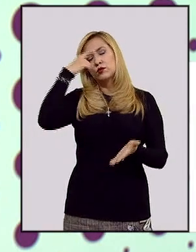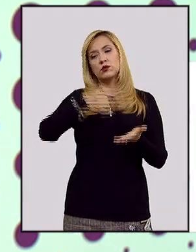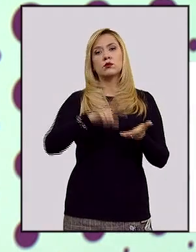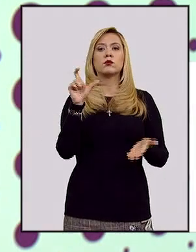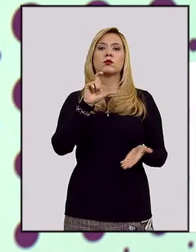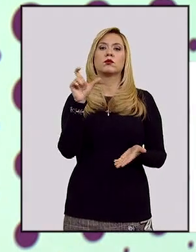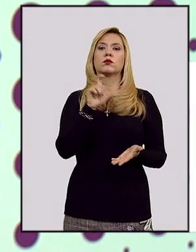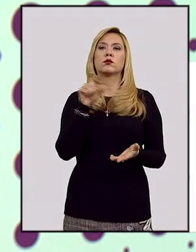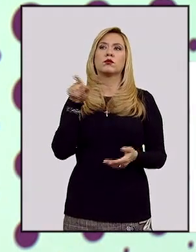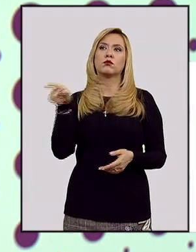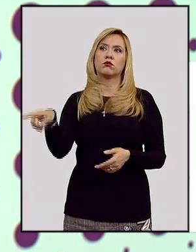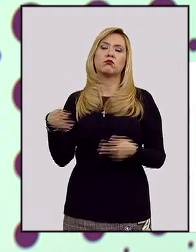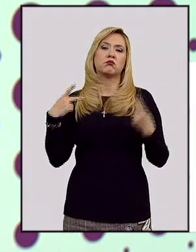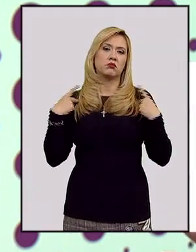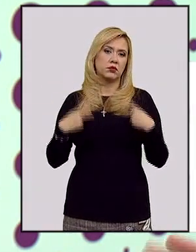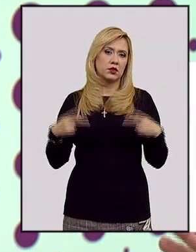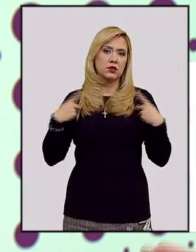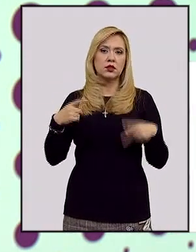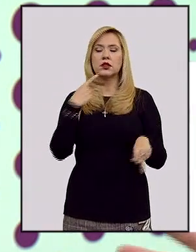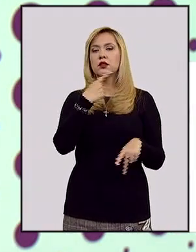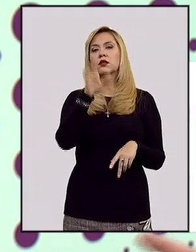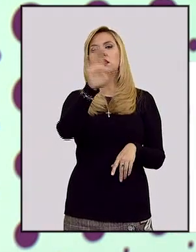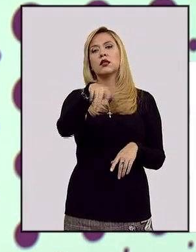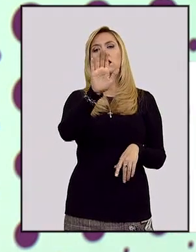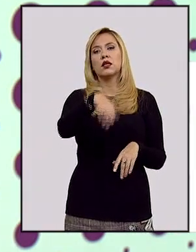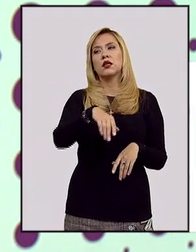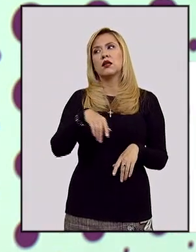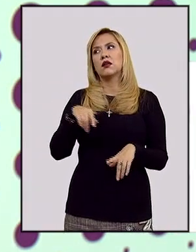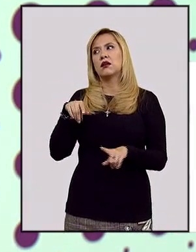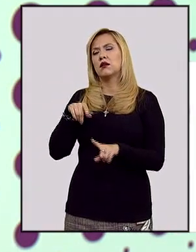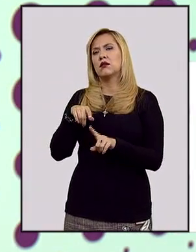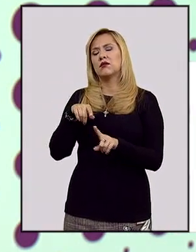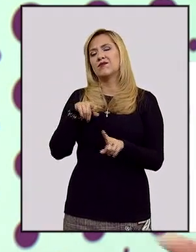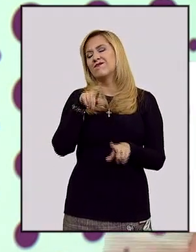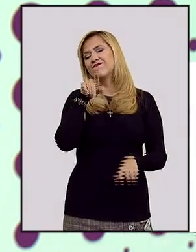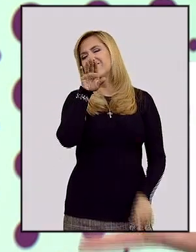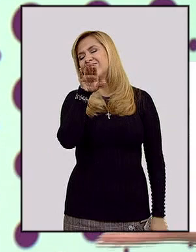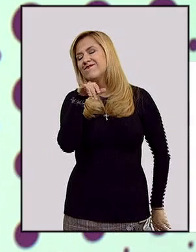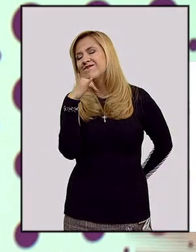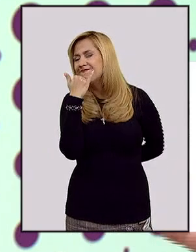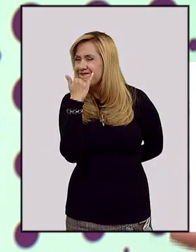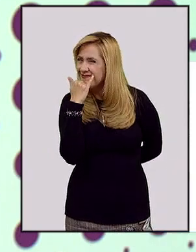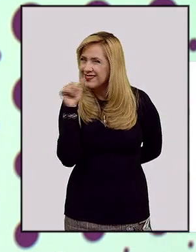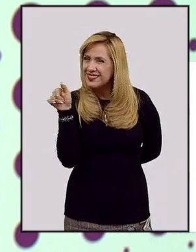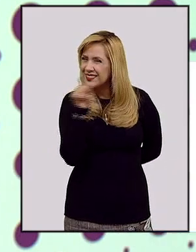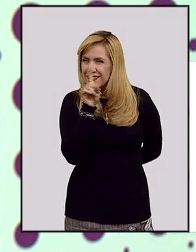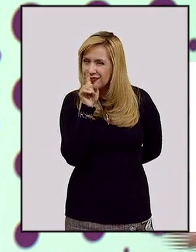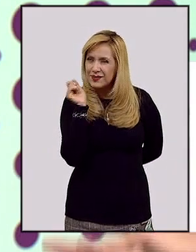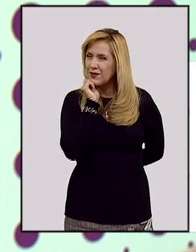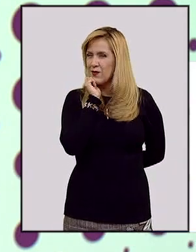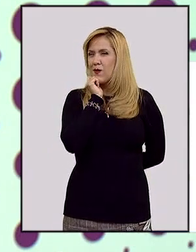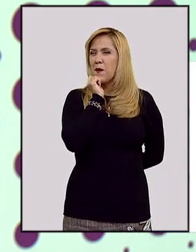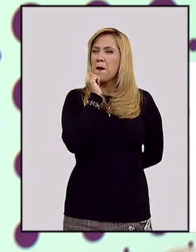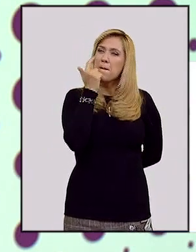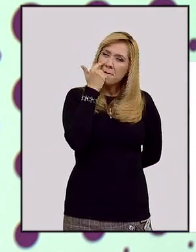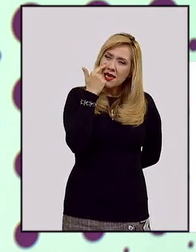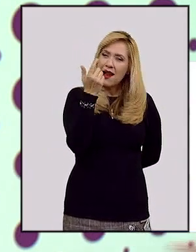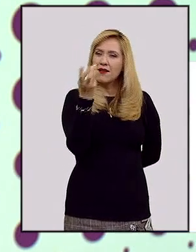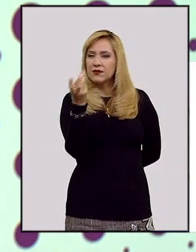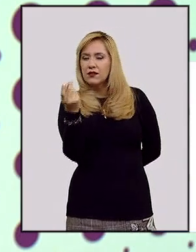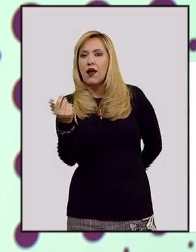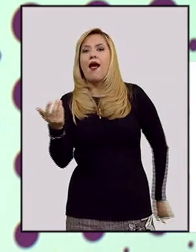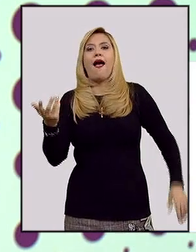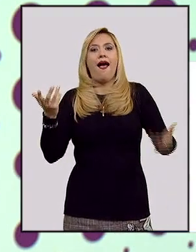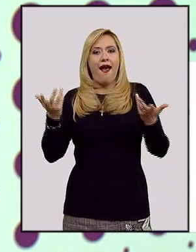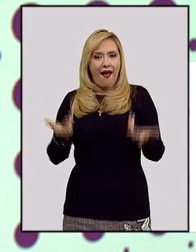alguien, un colega, una colega te dice, oye, a lo mejor aquí no lo hiciste tan bien. ¿Por qué no mejorar esto? También llega desde otro lado